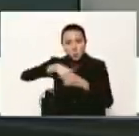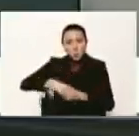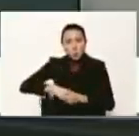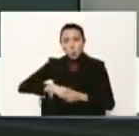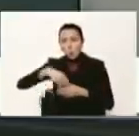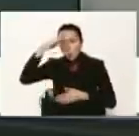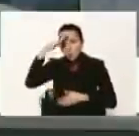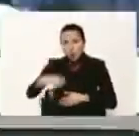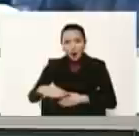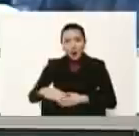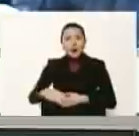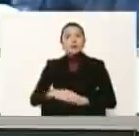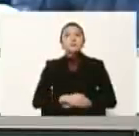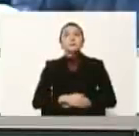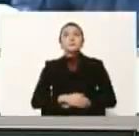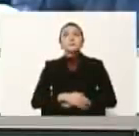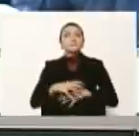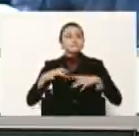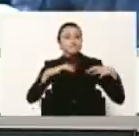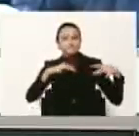bandas criminales.